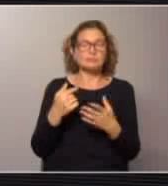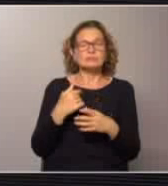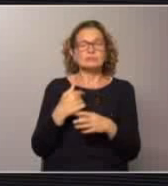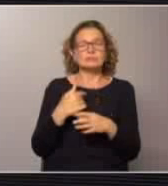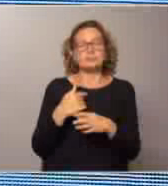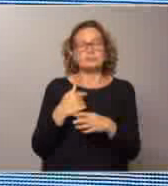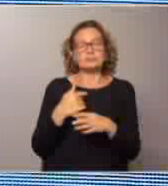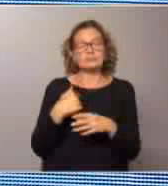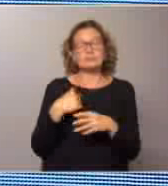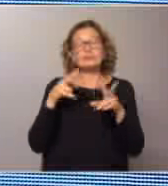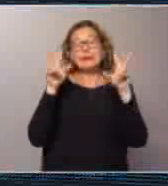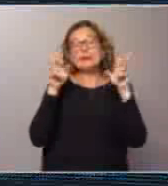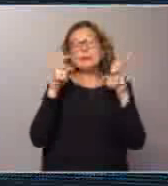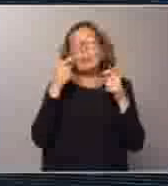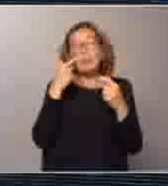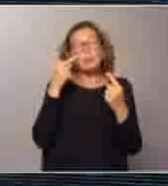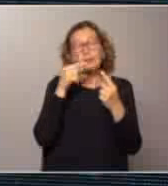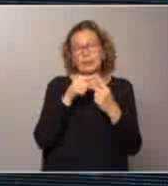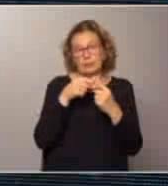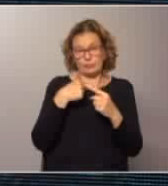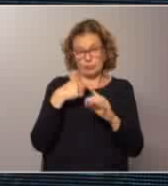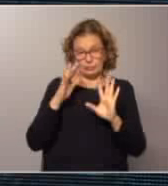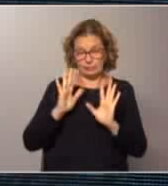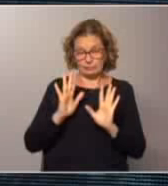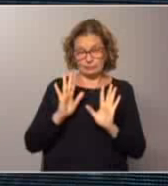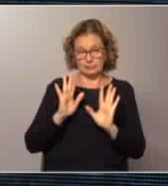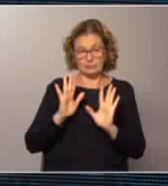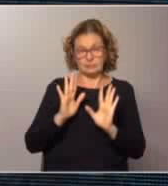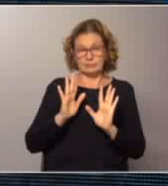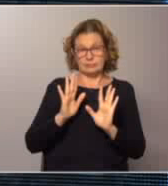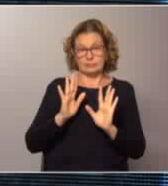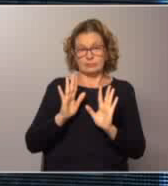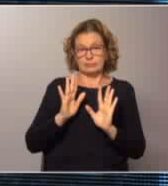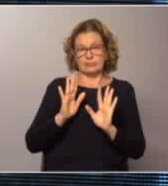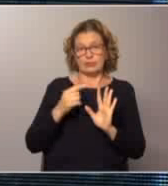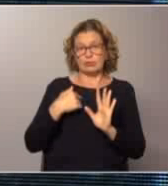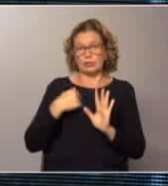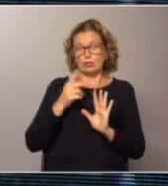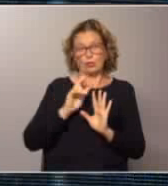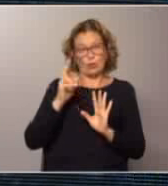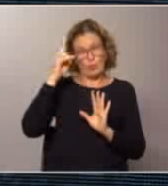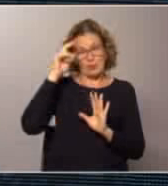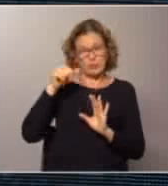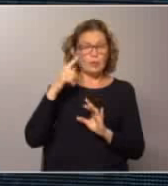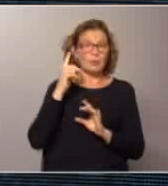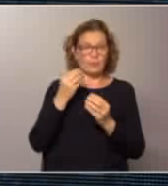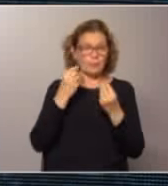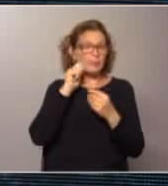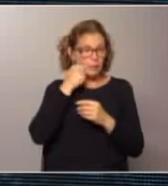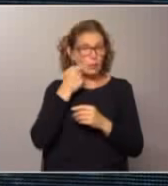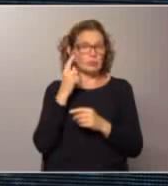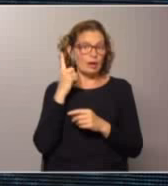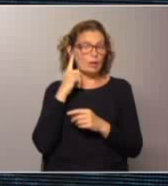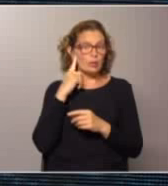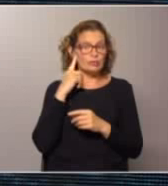el tema el punto es es shop no no no no tengo necesariamente una opinión me gusta escuchar a